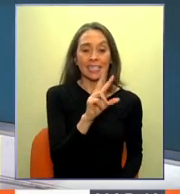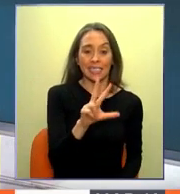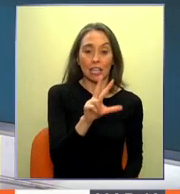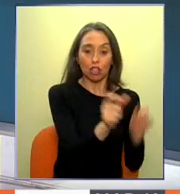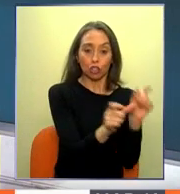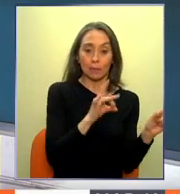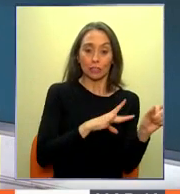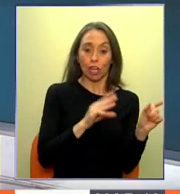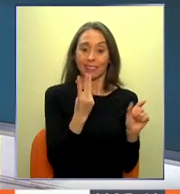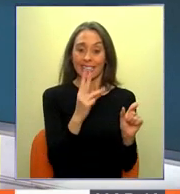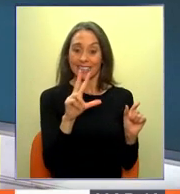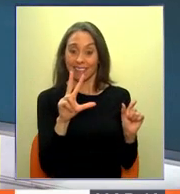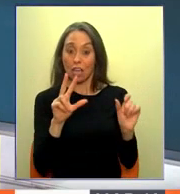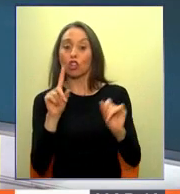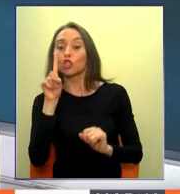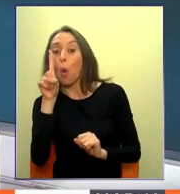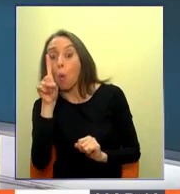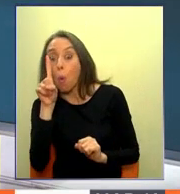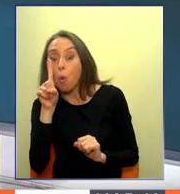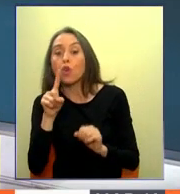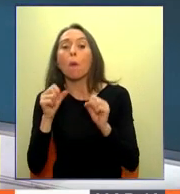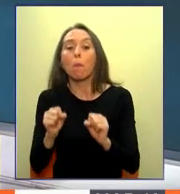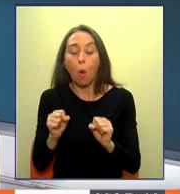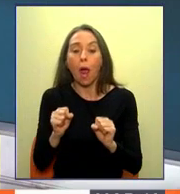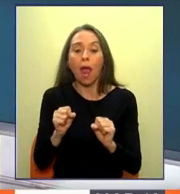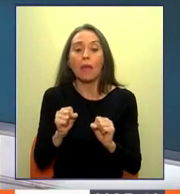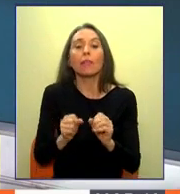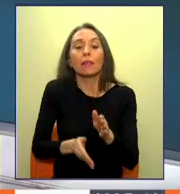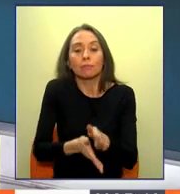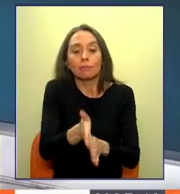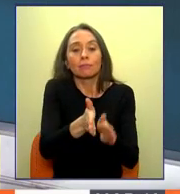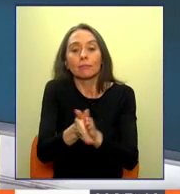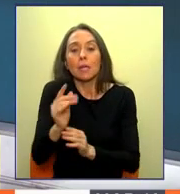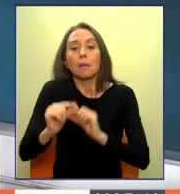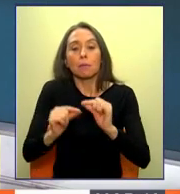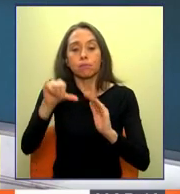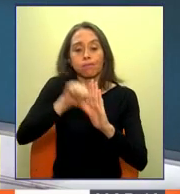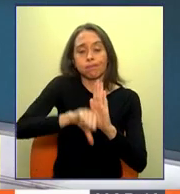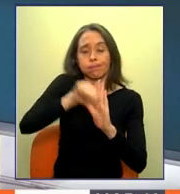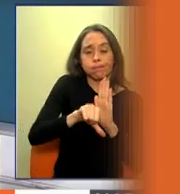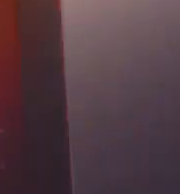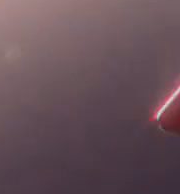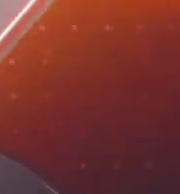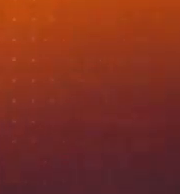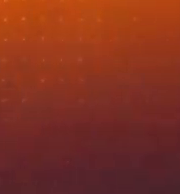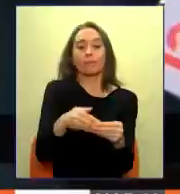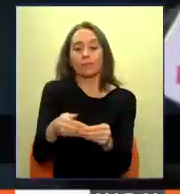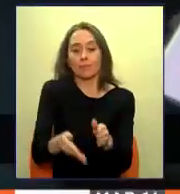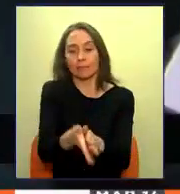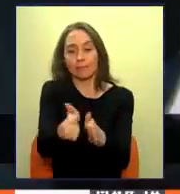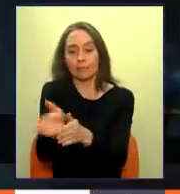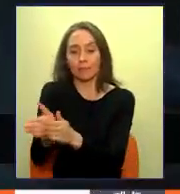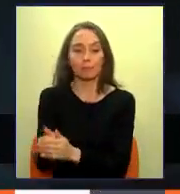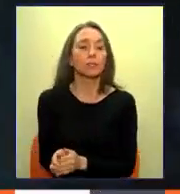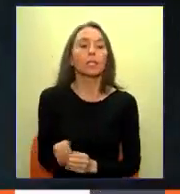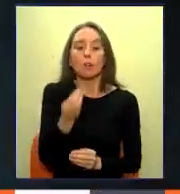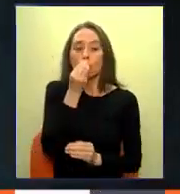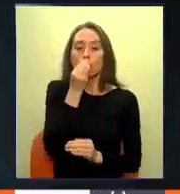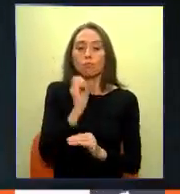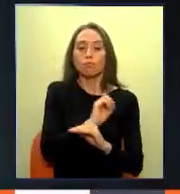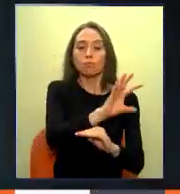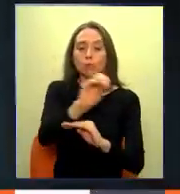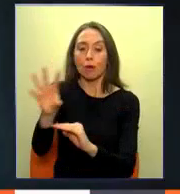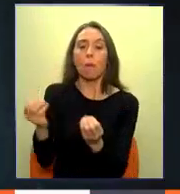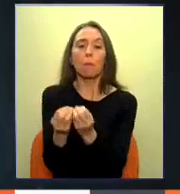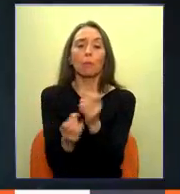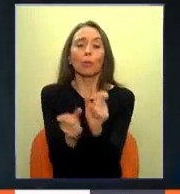chilenos empieza entonces así con este desconfinamiento. Nosotros teníamos delivery. Ya. Para muchos